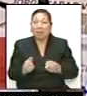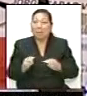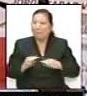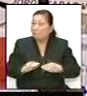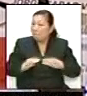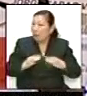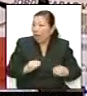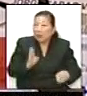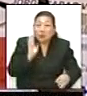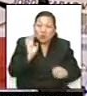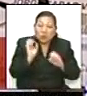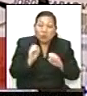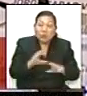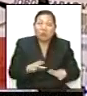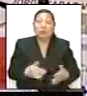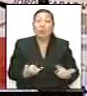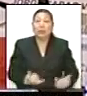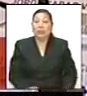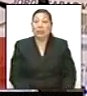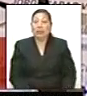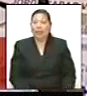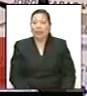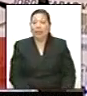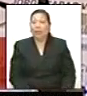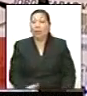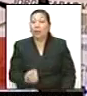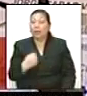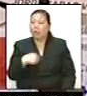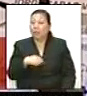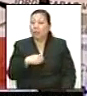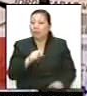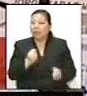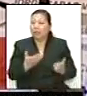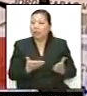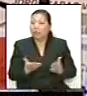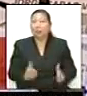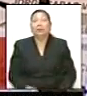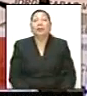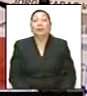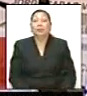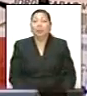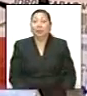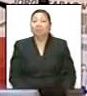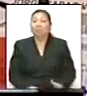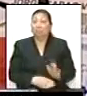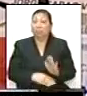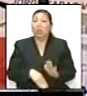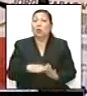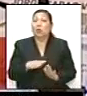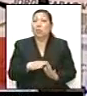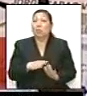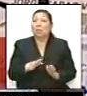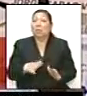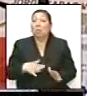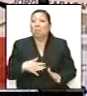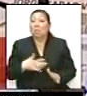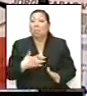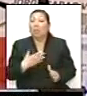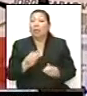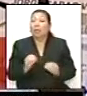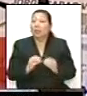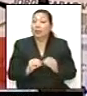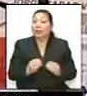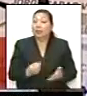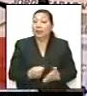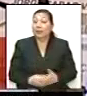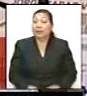ese concentrado y nosotros queremos pasar un estadio un poco superior de que se pueda refinar en